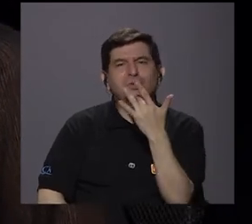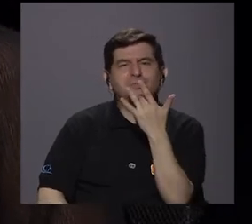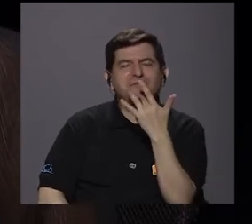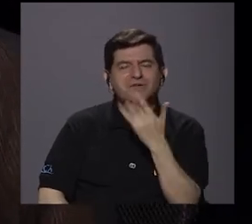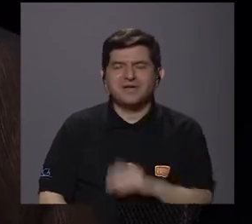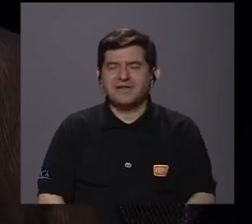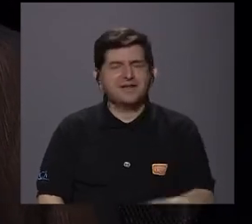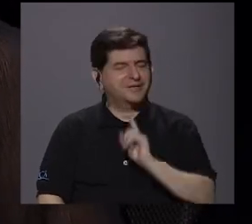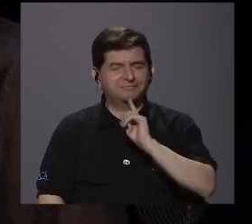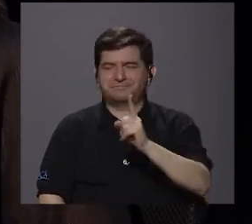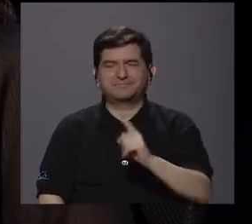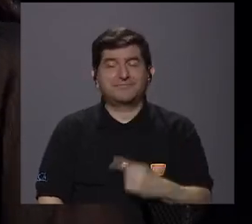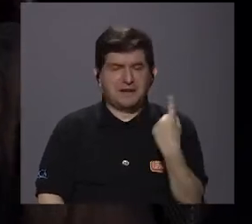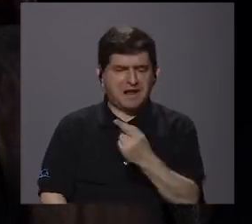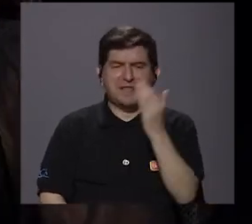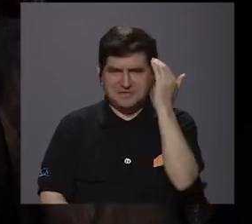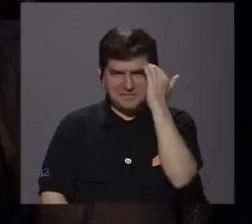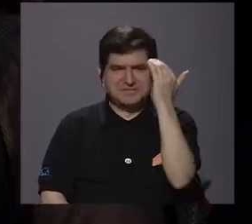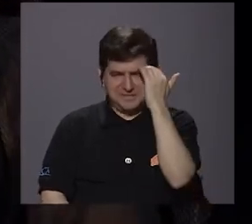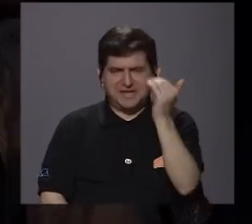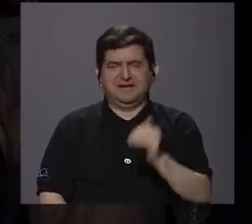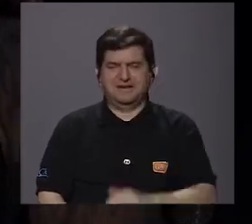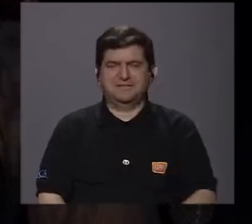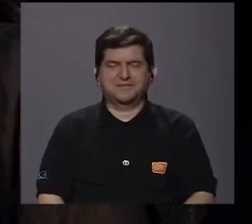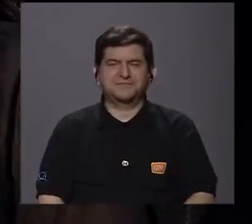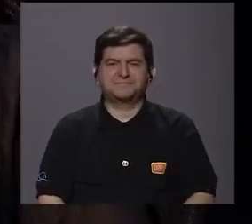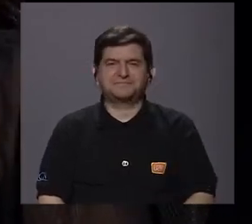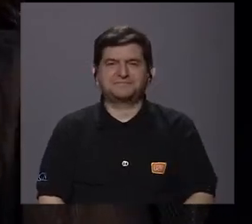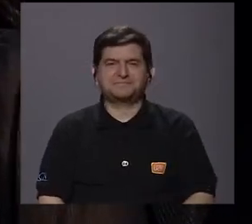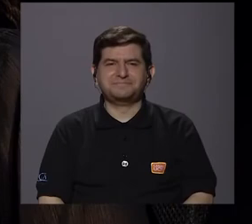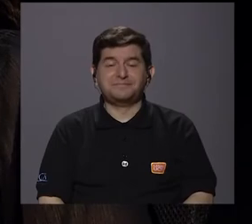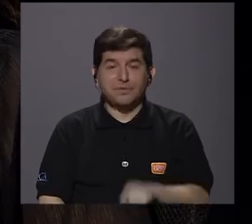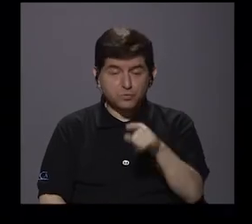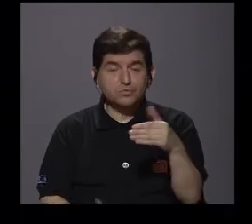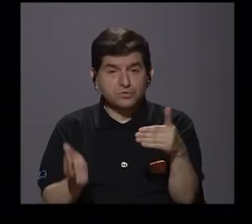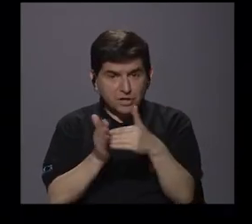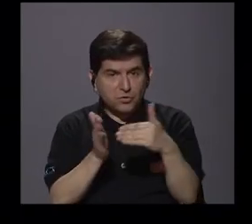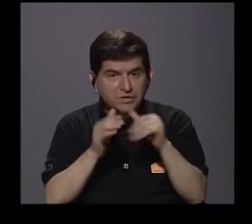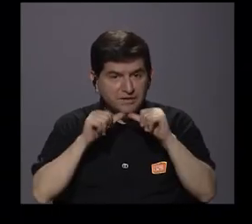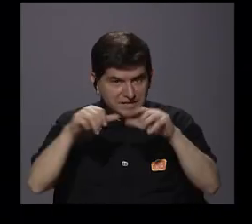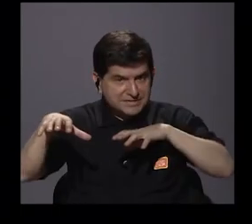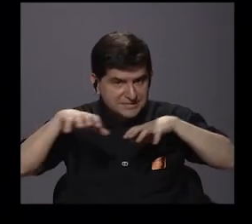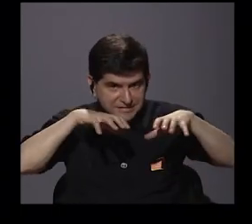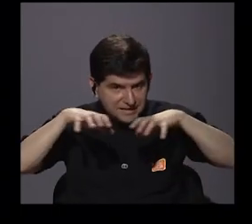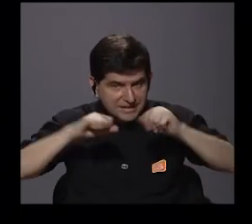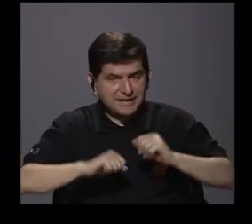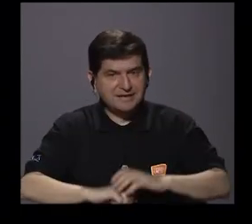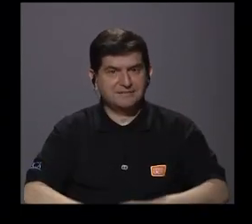Preferiría reservármelo. Yo creo que cada uno sabe a qué... ¿Piensa volver a su actividad?